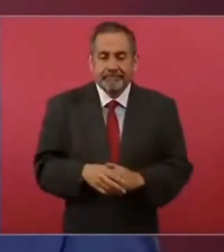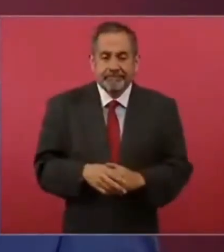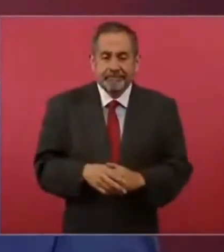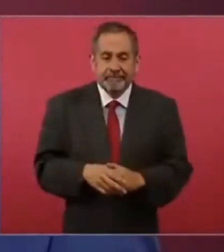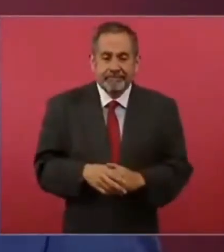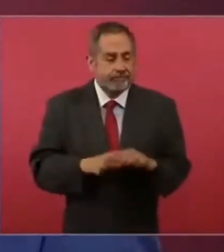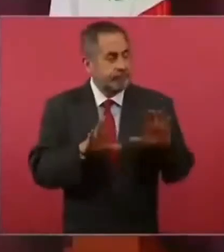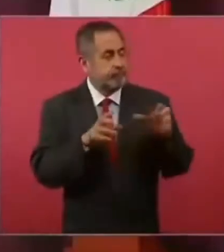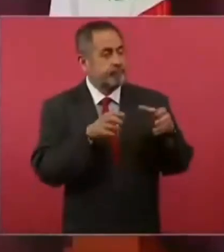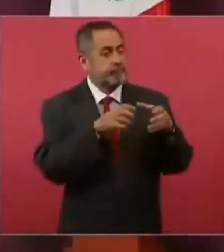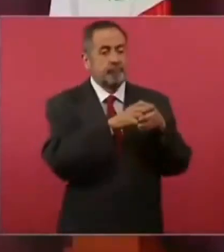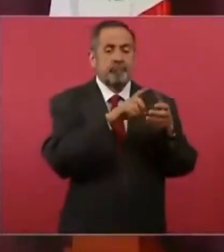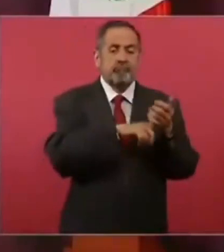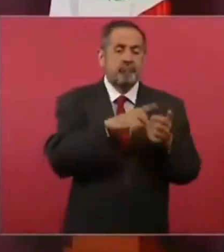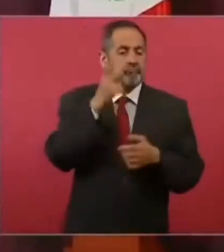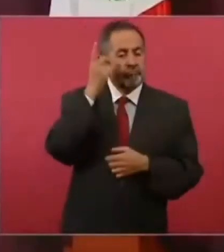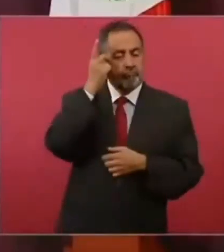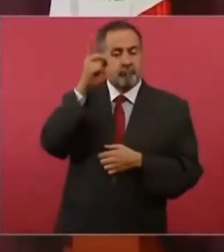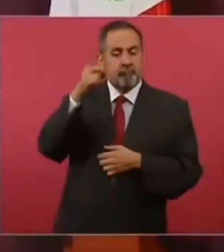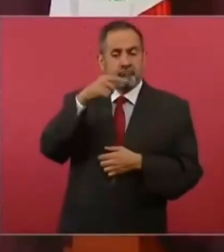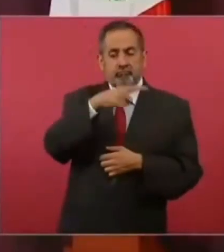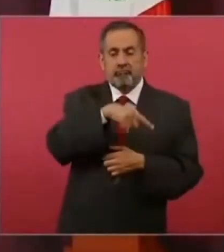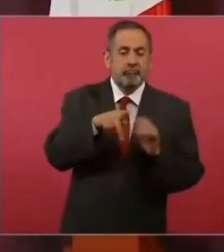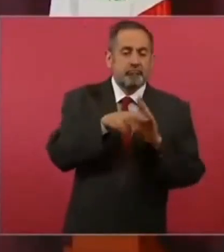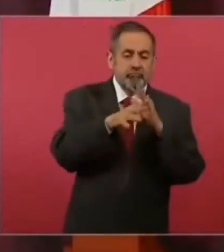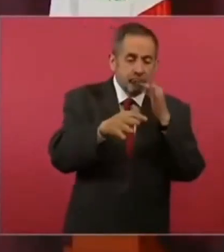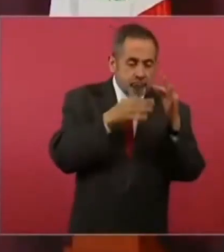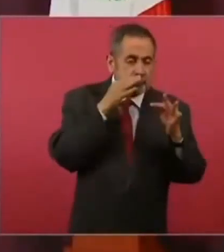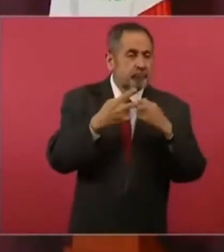los dueños y